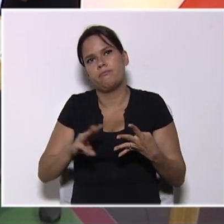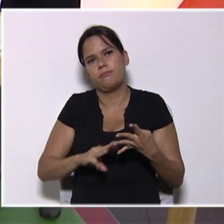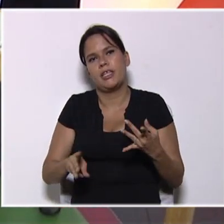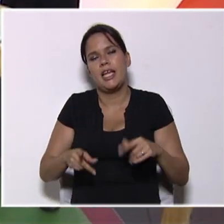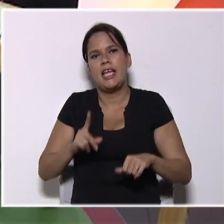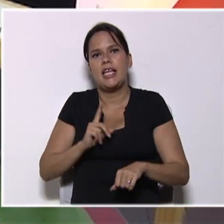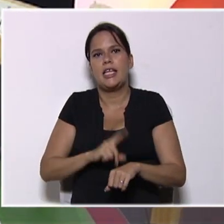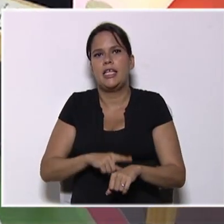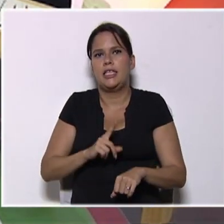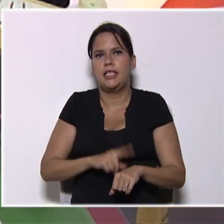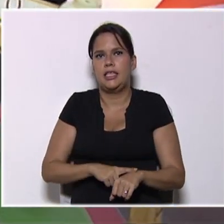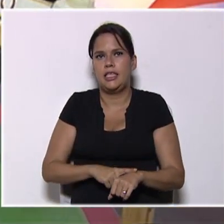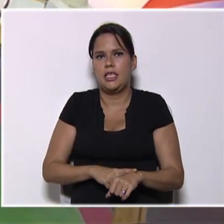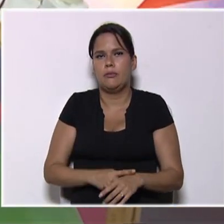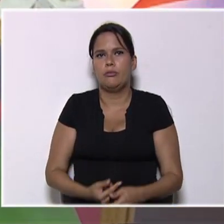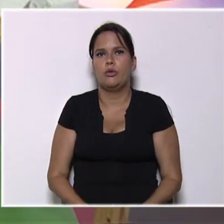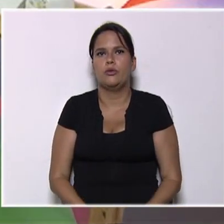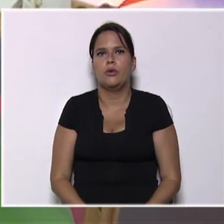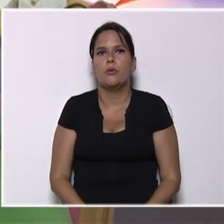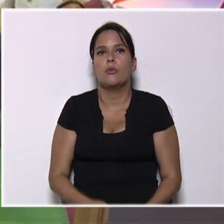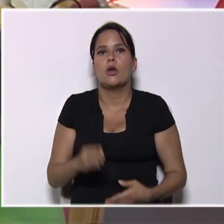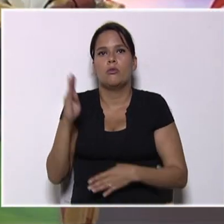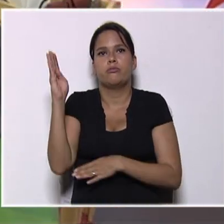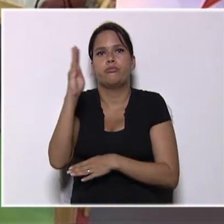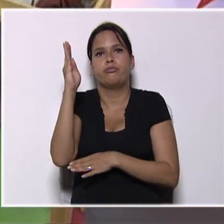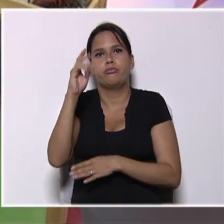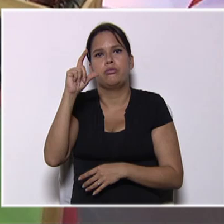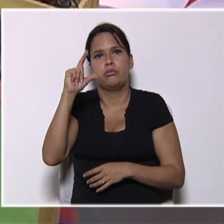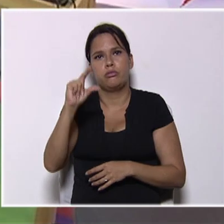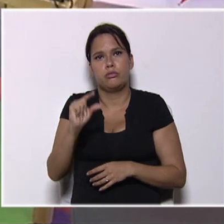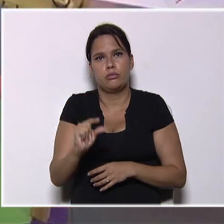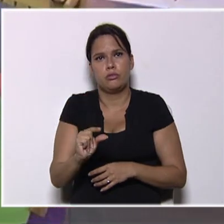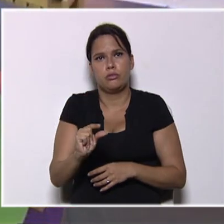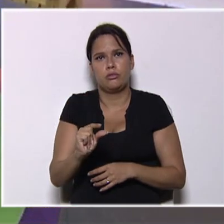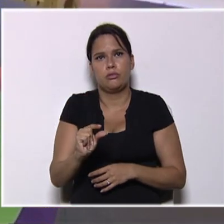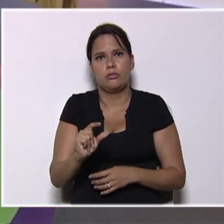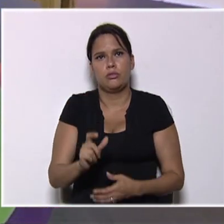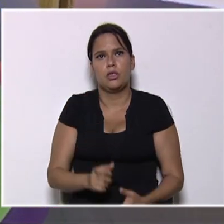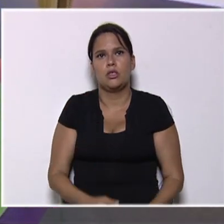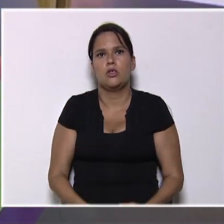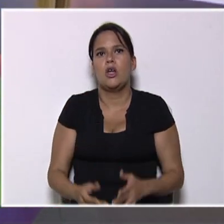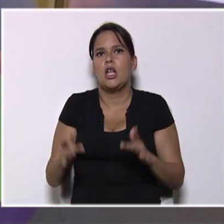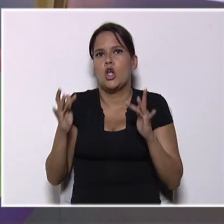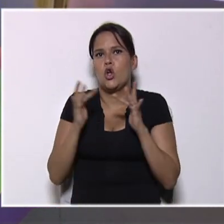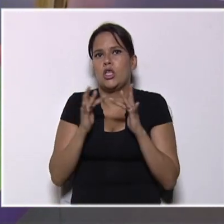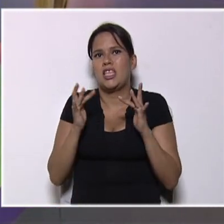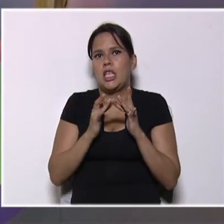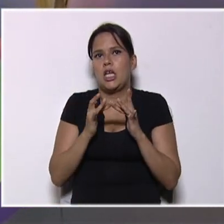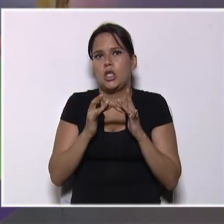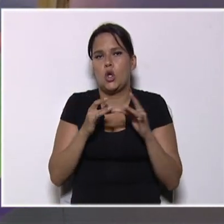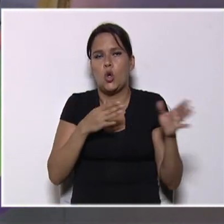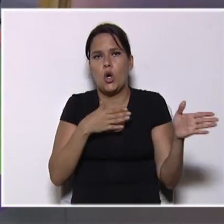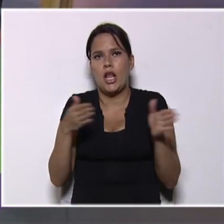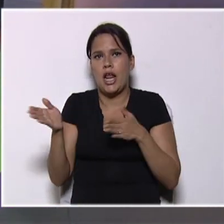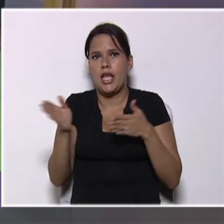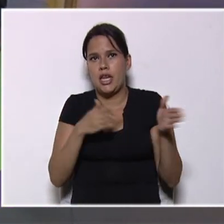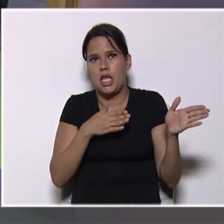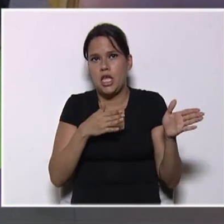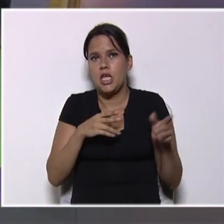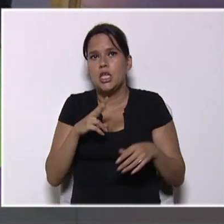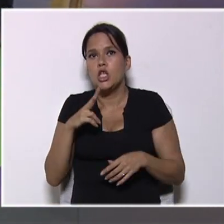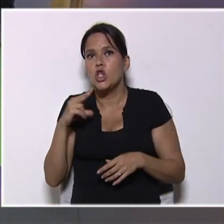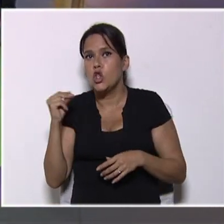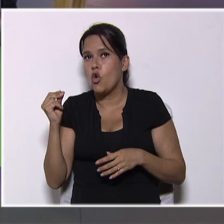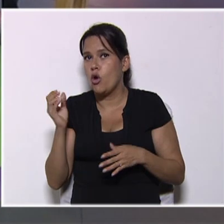de exposición, porque hay biodegradación aerobia, en contacto directo con el aire, y anaerobia,